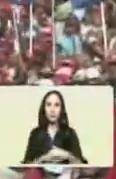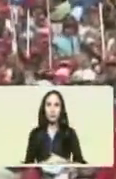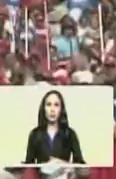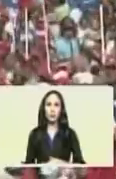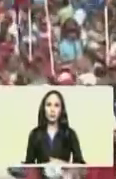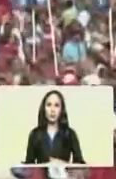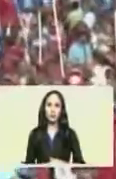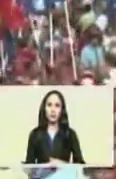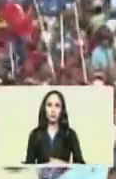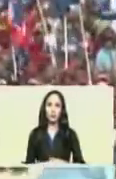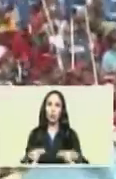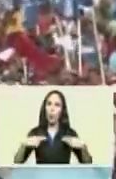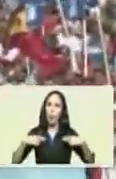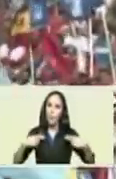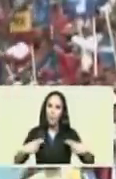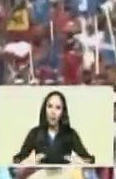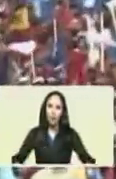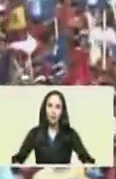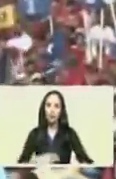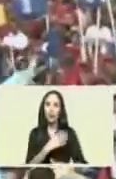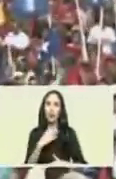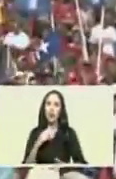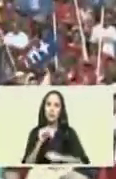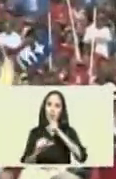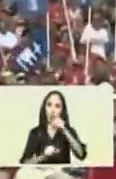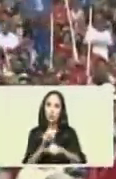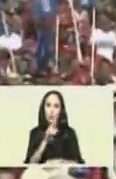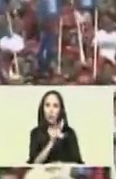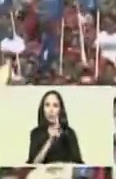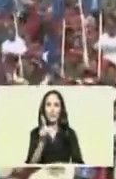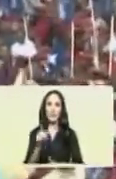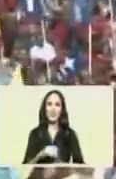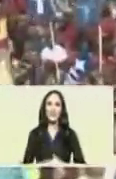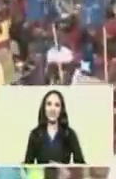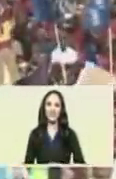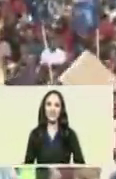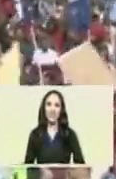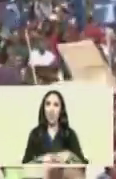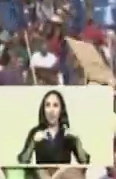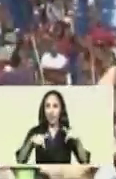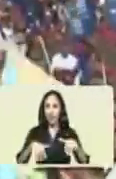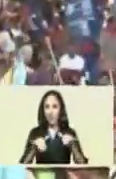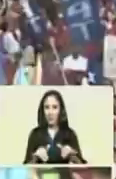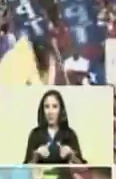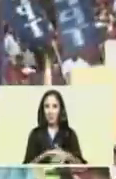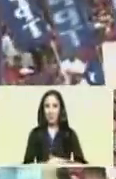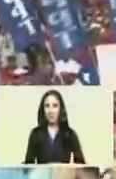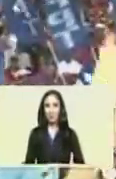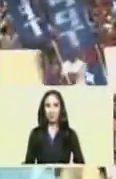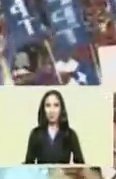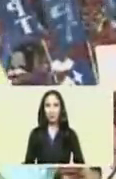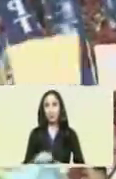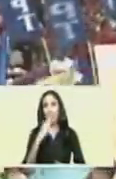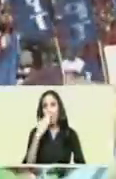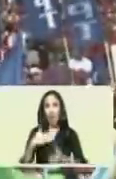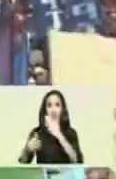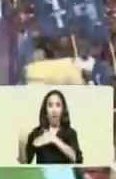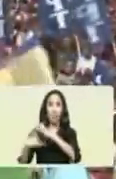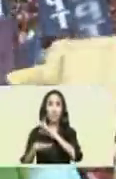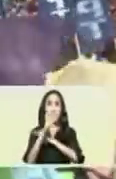humanista del siglo 21 aquí estábamos fue hace 5